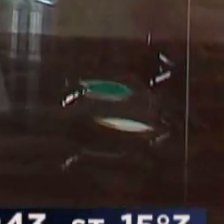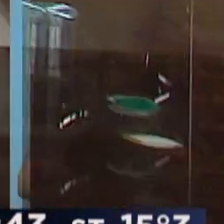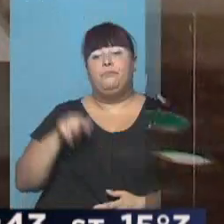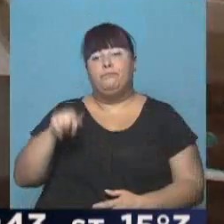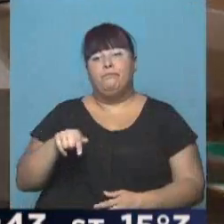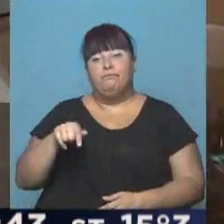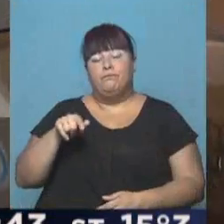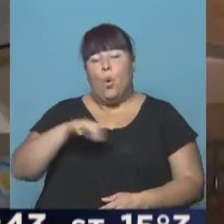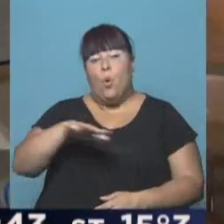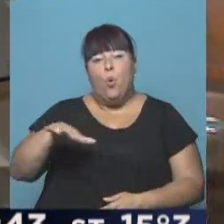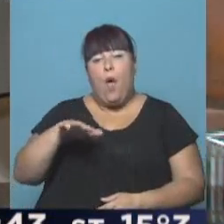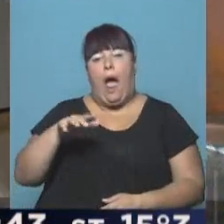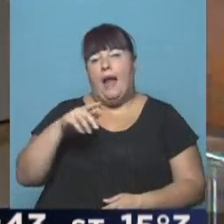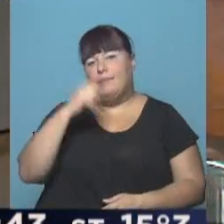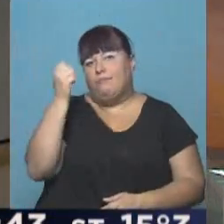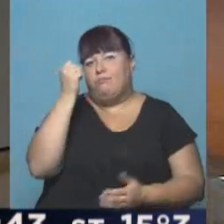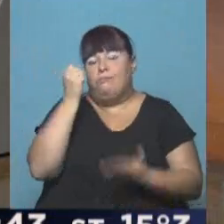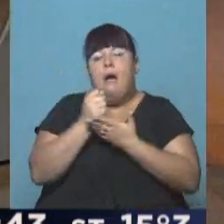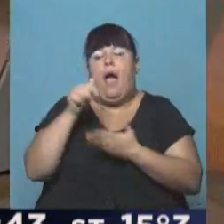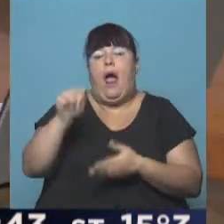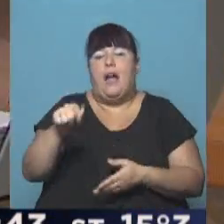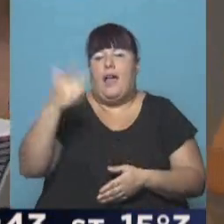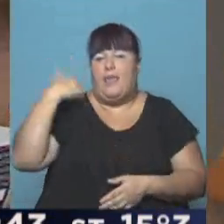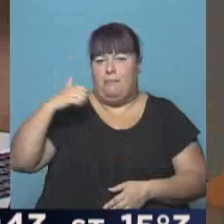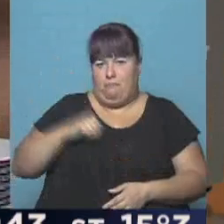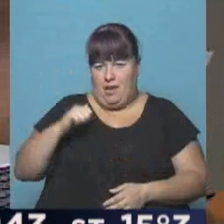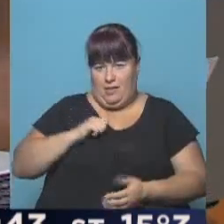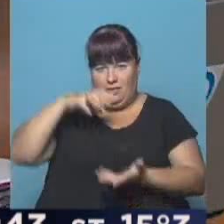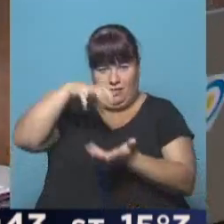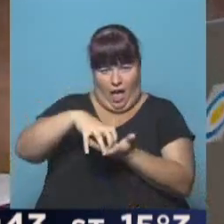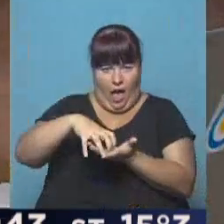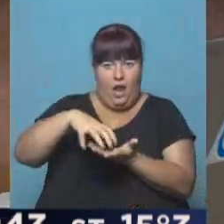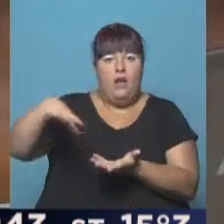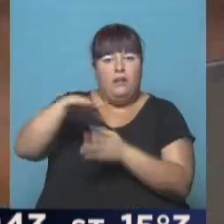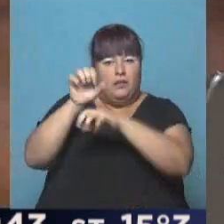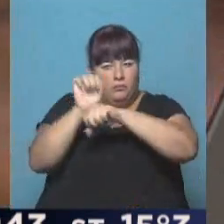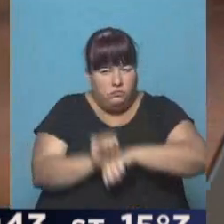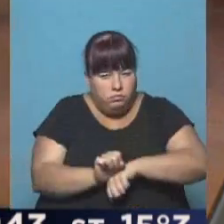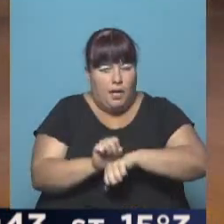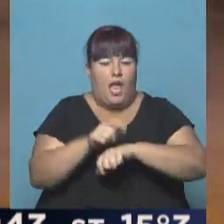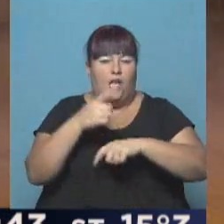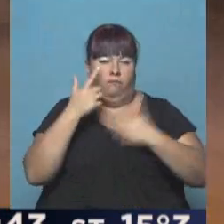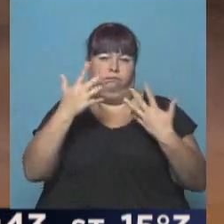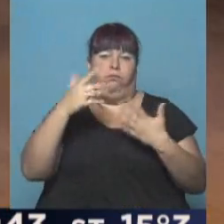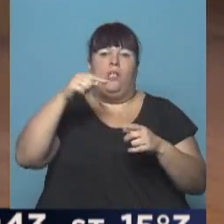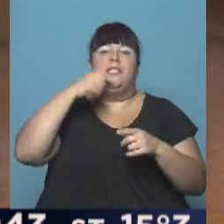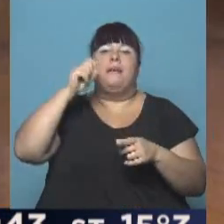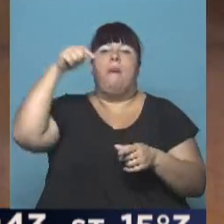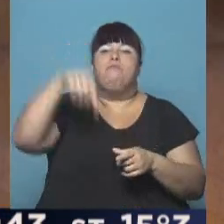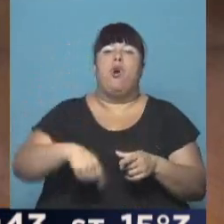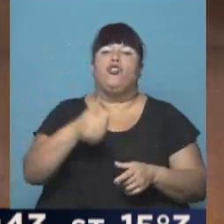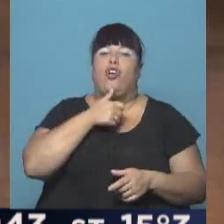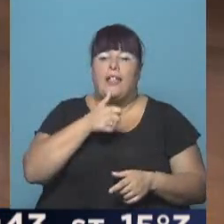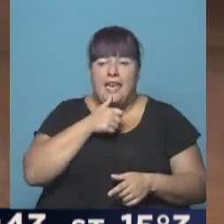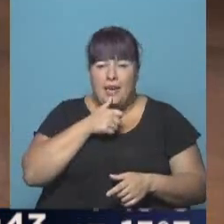Es uno de los sitios paradigmáticos que ha tenido la última dictadura militar, un centro clandestino de detención, conocido como el Pozo de Quilmes.